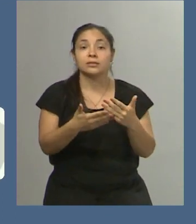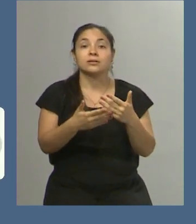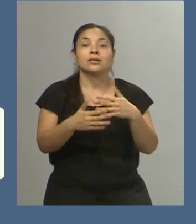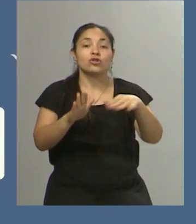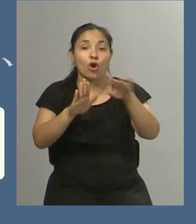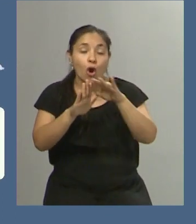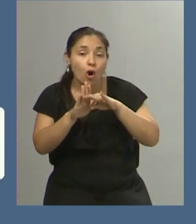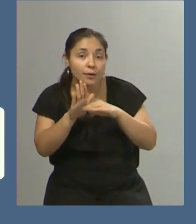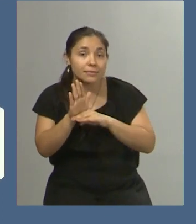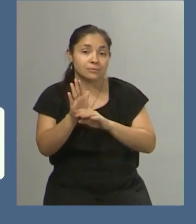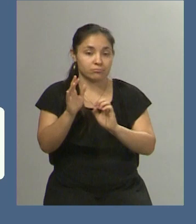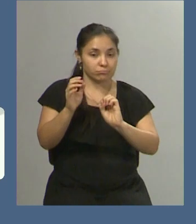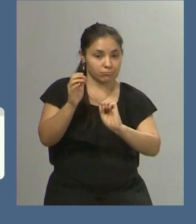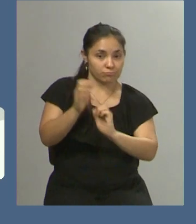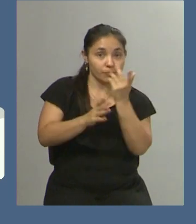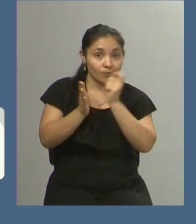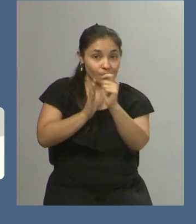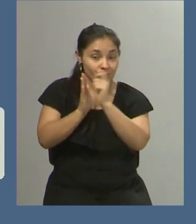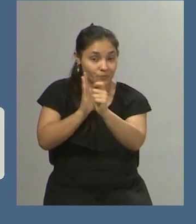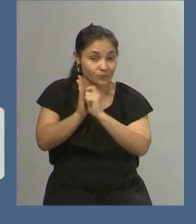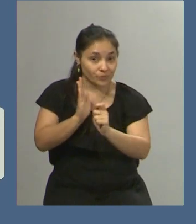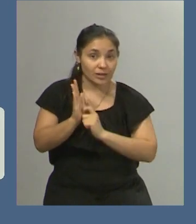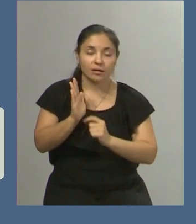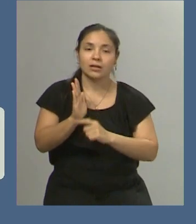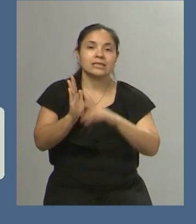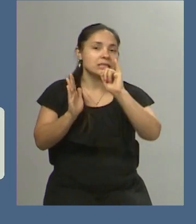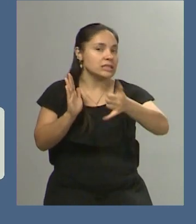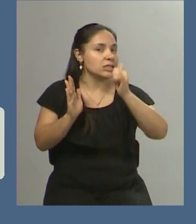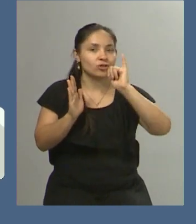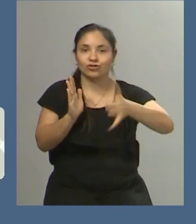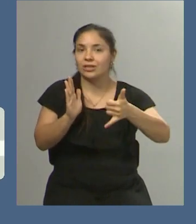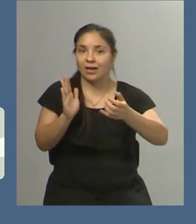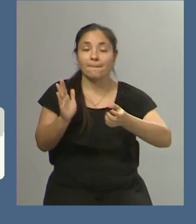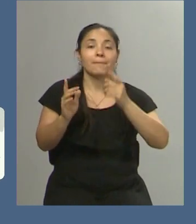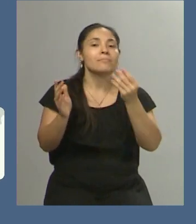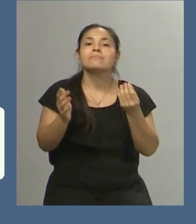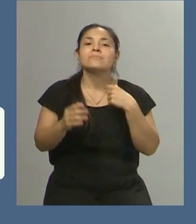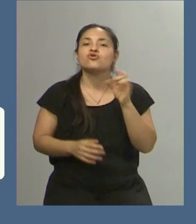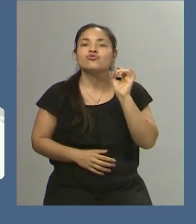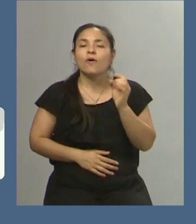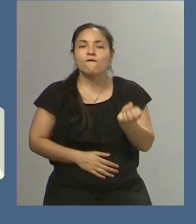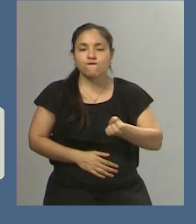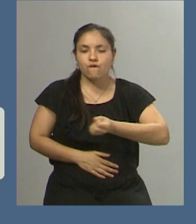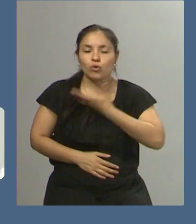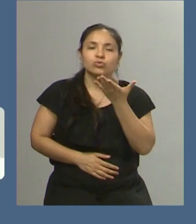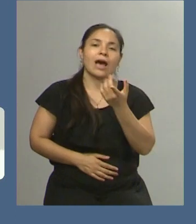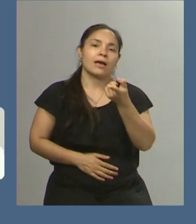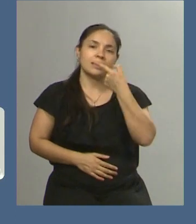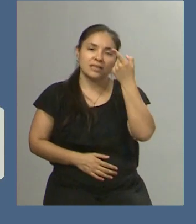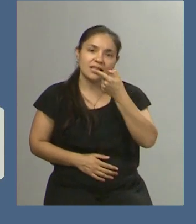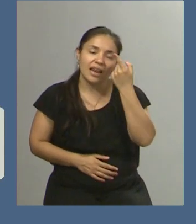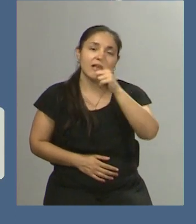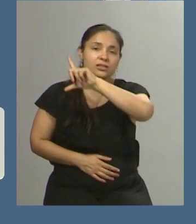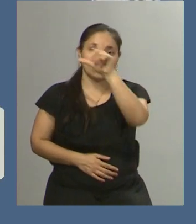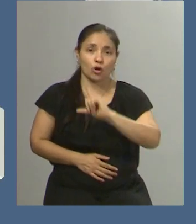reglas, es necesario que además de la voluntad, del interés de los